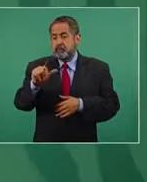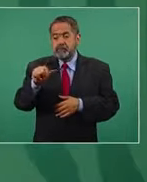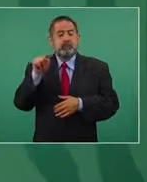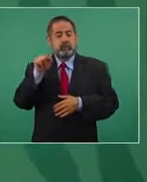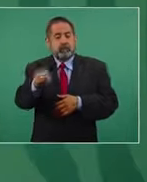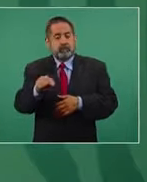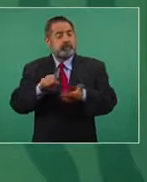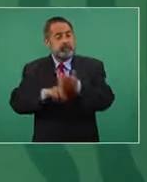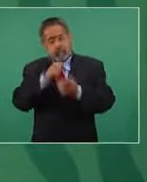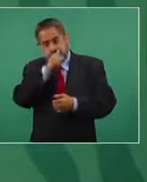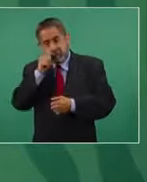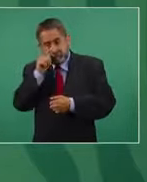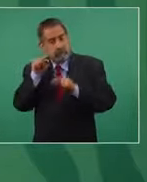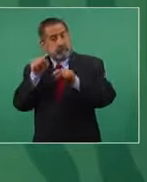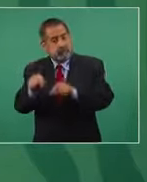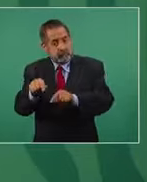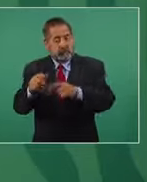Juárez